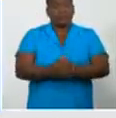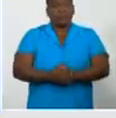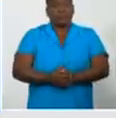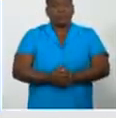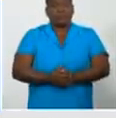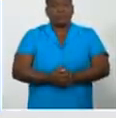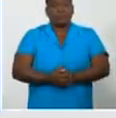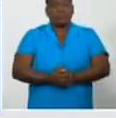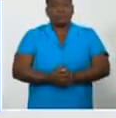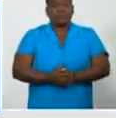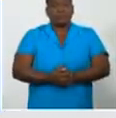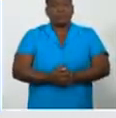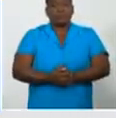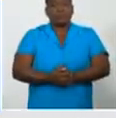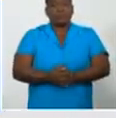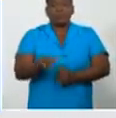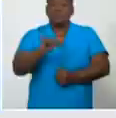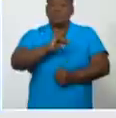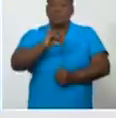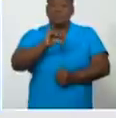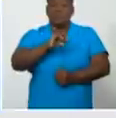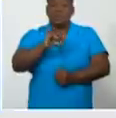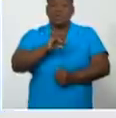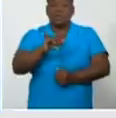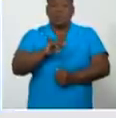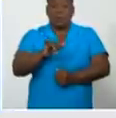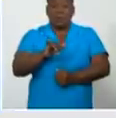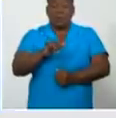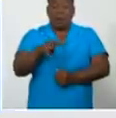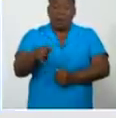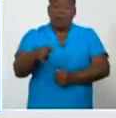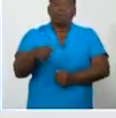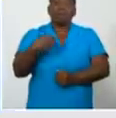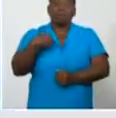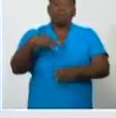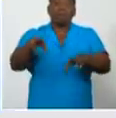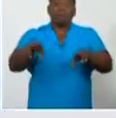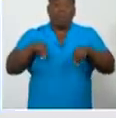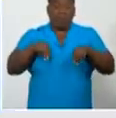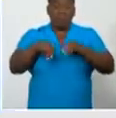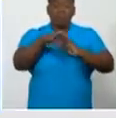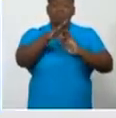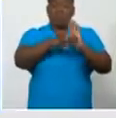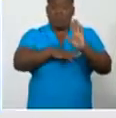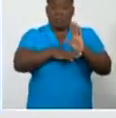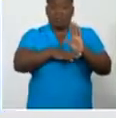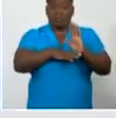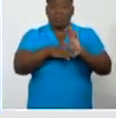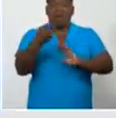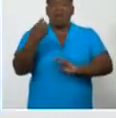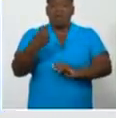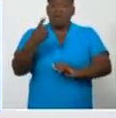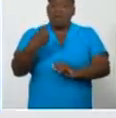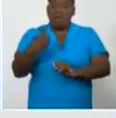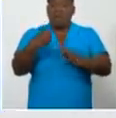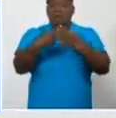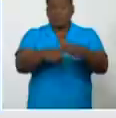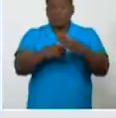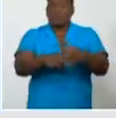también los ha estado llevando a tomar un grupo de medidas, pero todavía confirma un número